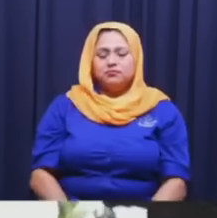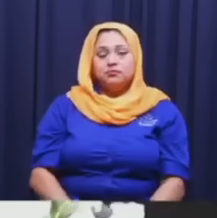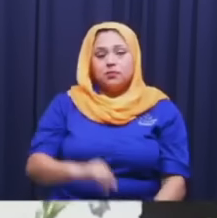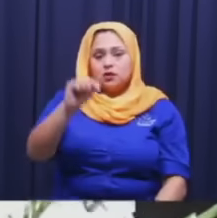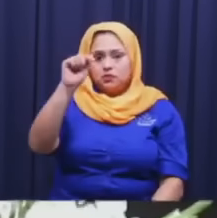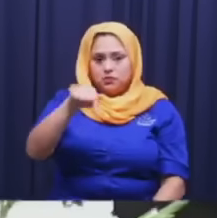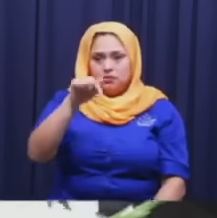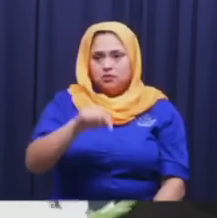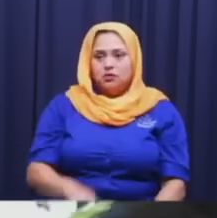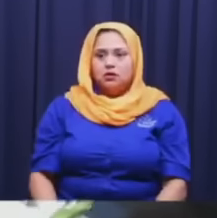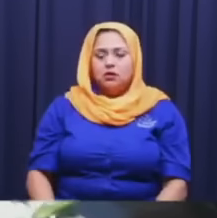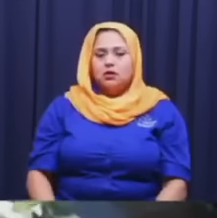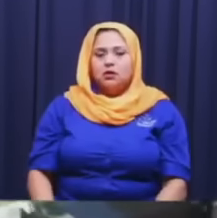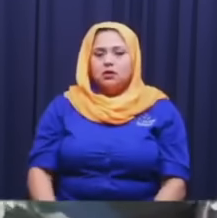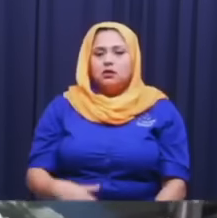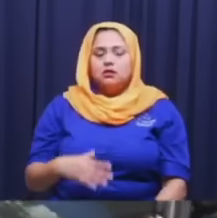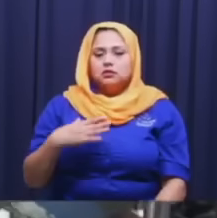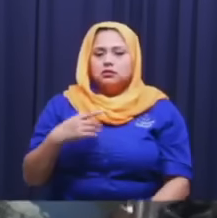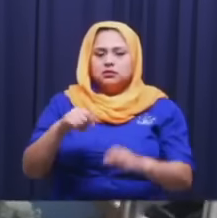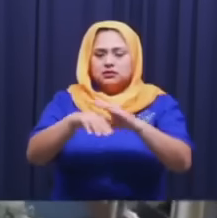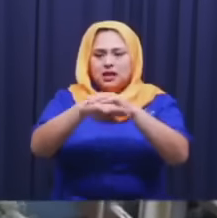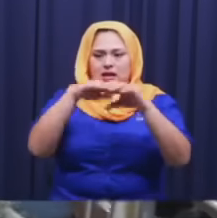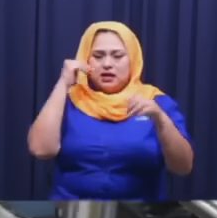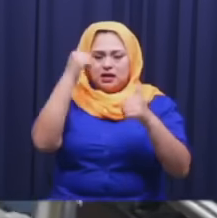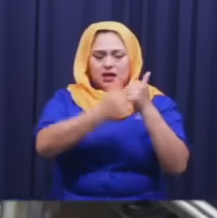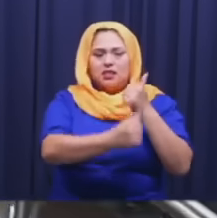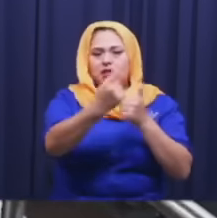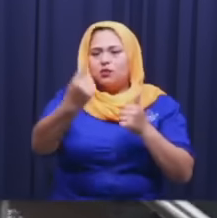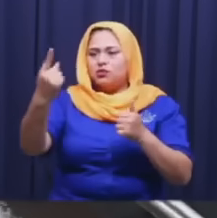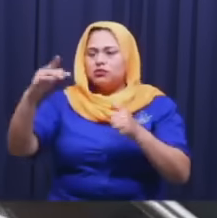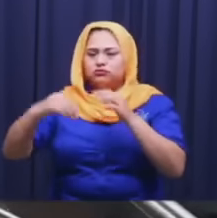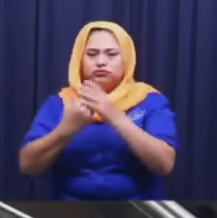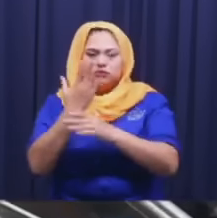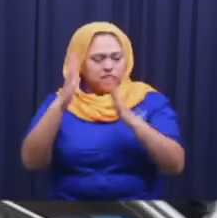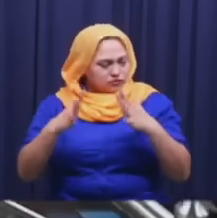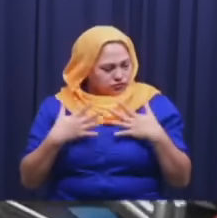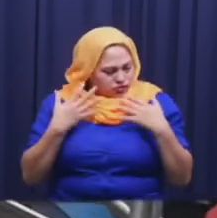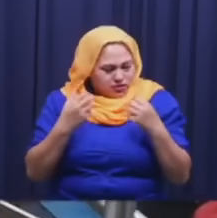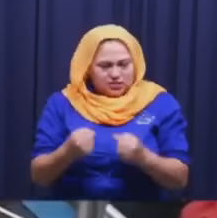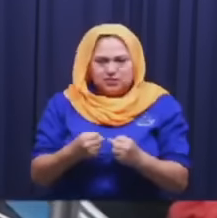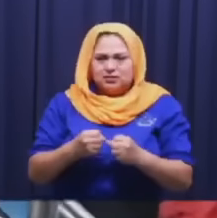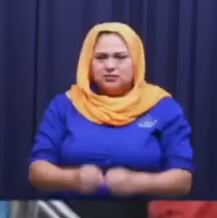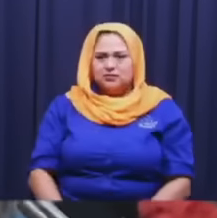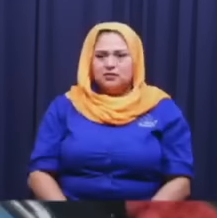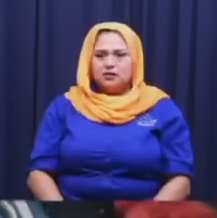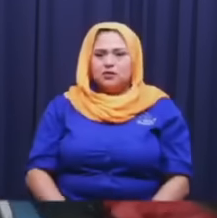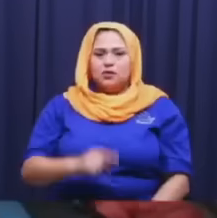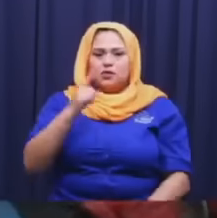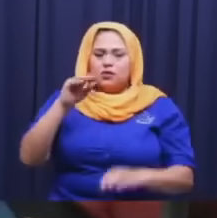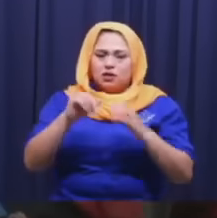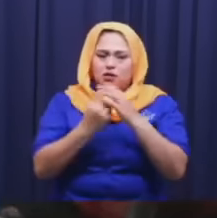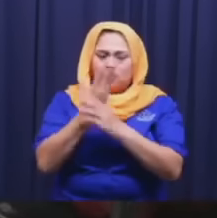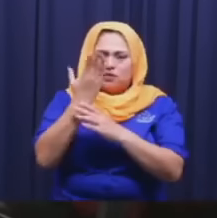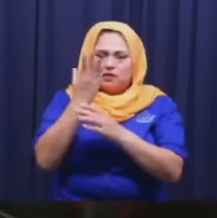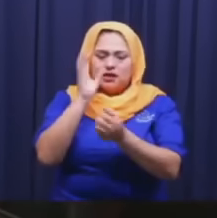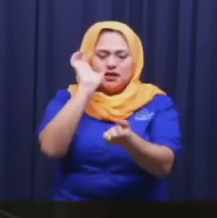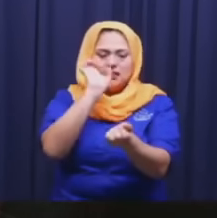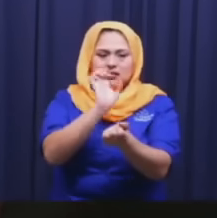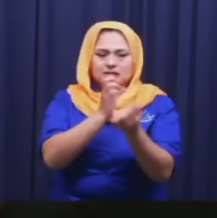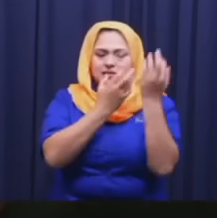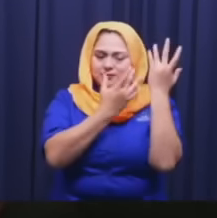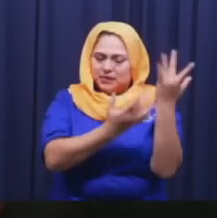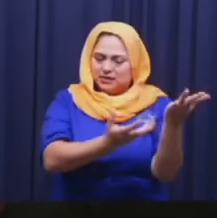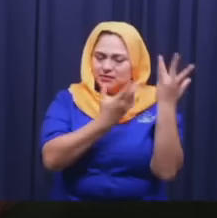Hoy habrá de salir cada uno con nuevas fuerzas, una nueva